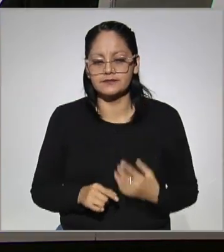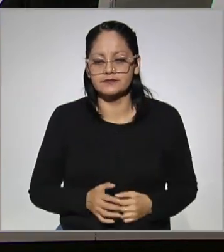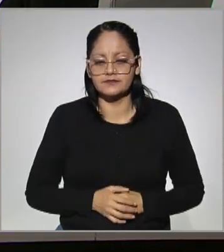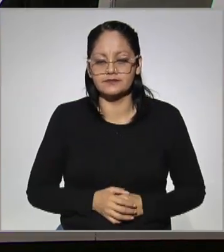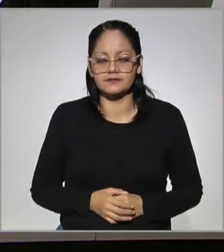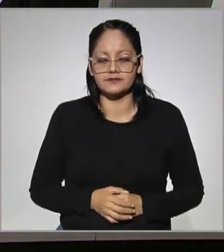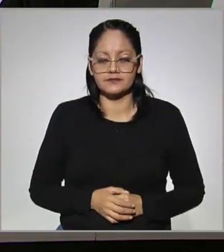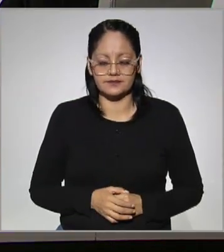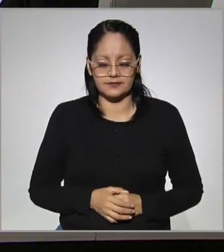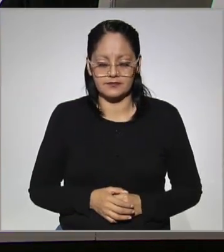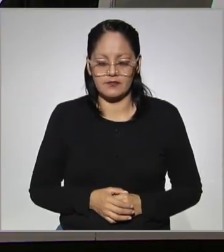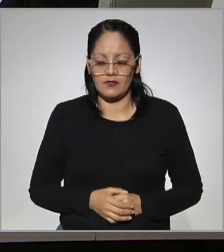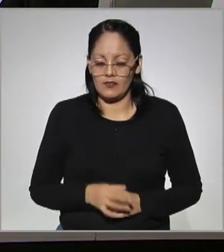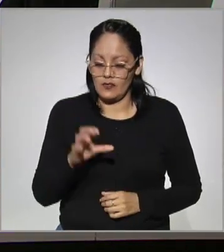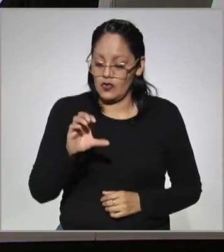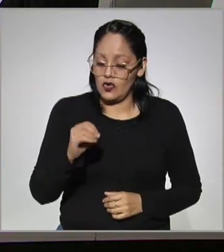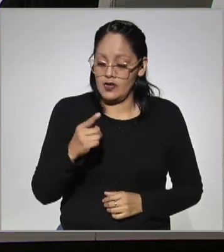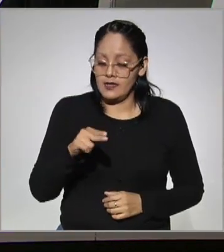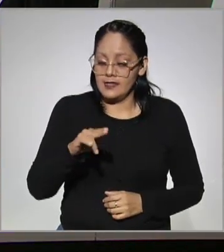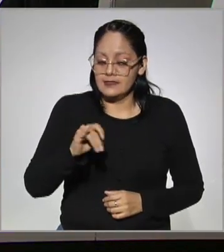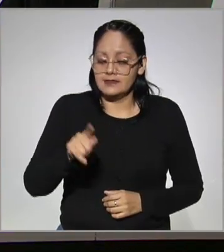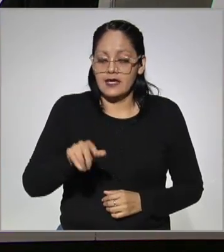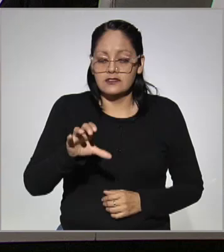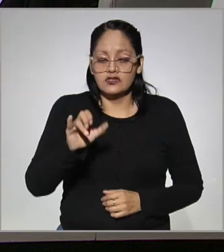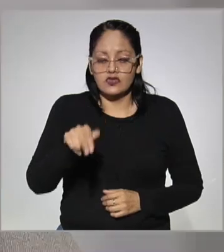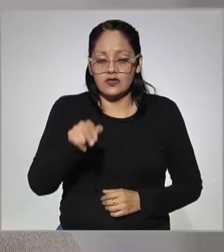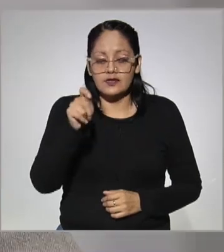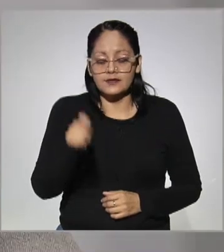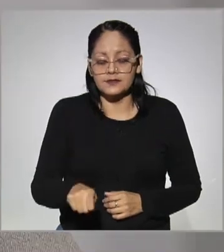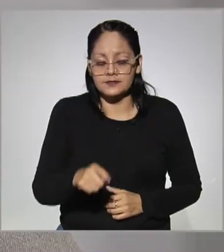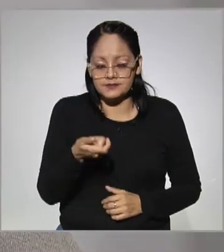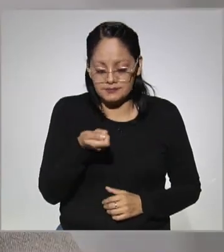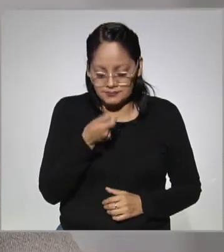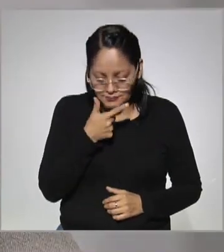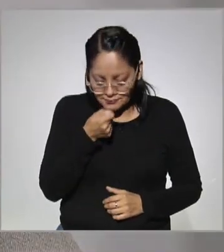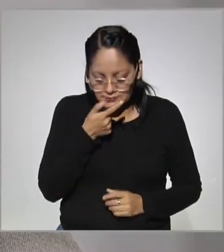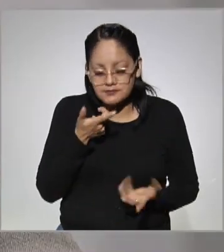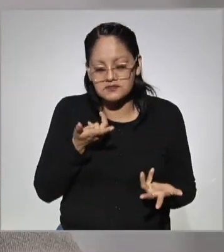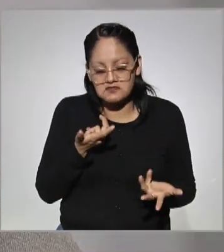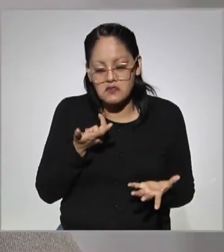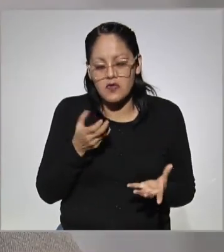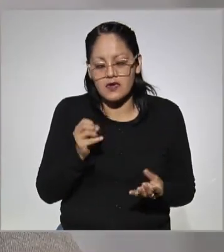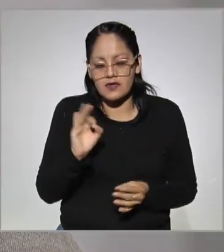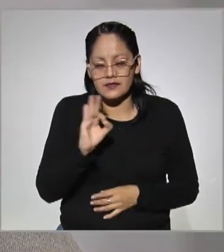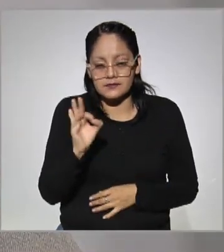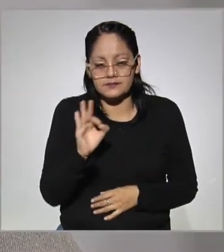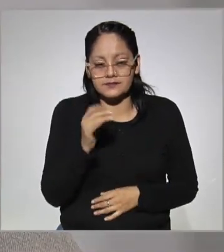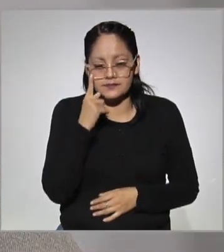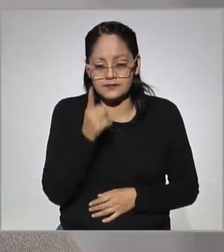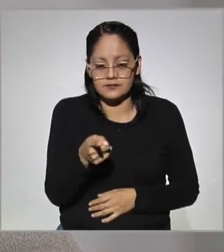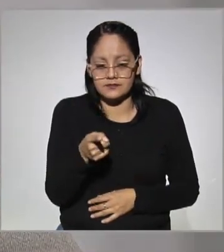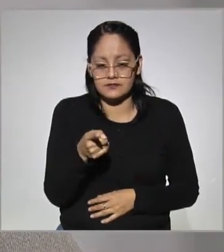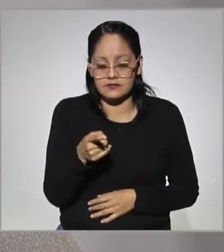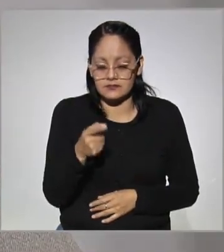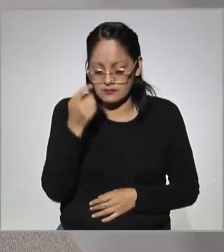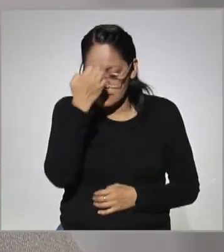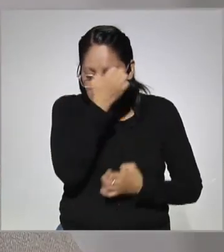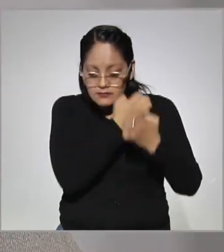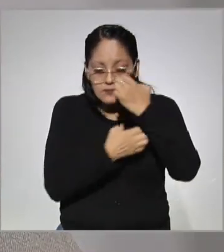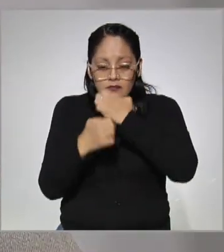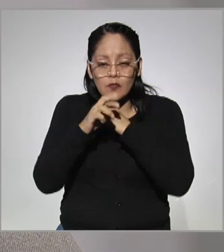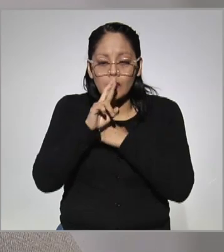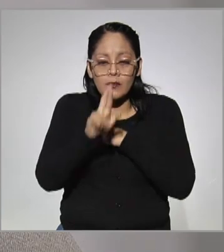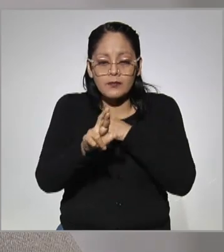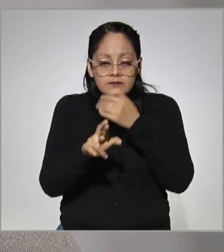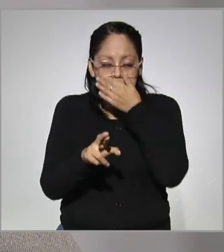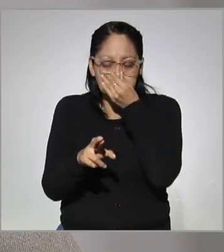Pues bueno, como tal, la conización es el tratamiento o incluso se puede considerar igual como diagnóstica y